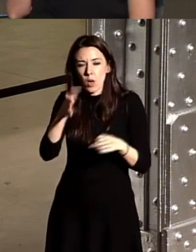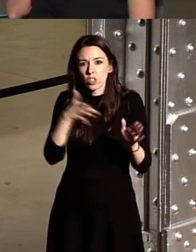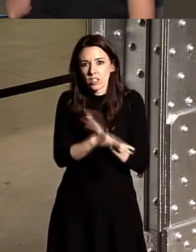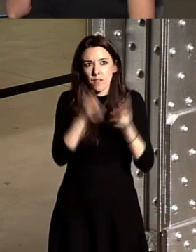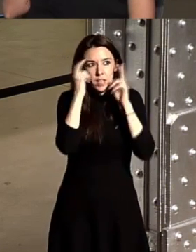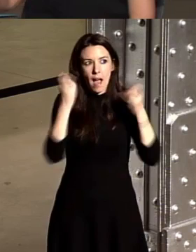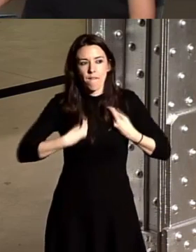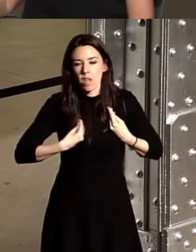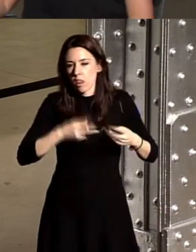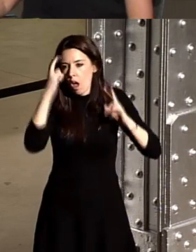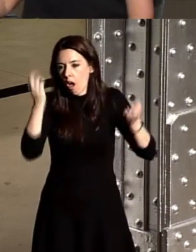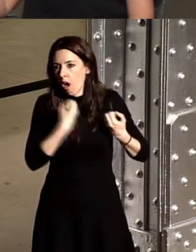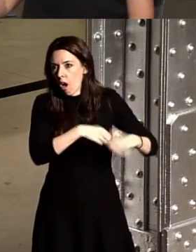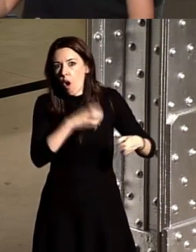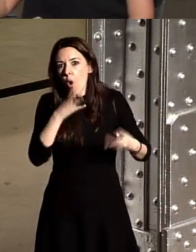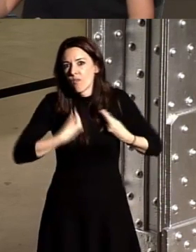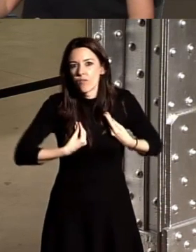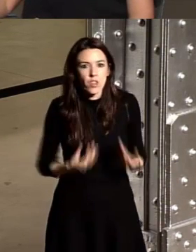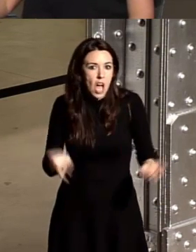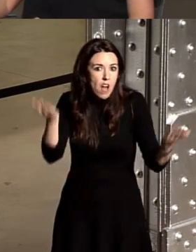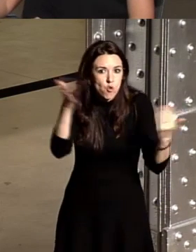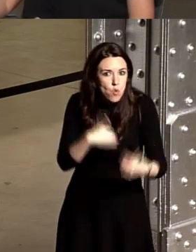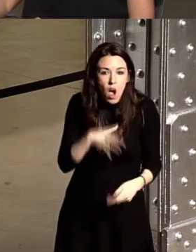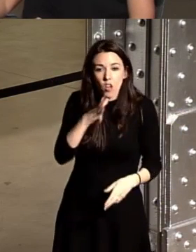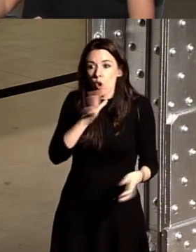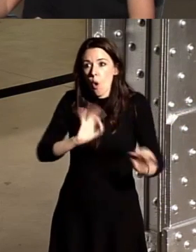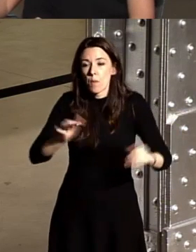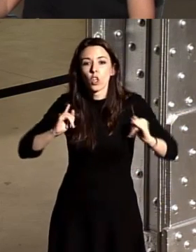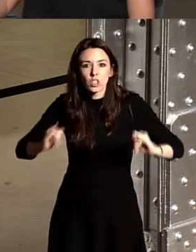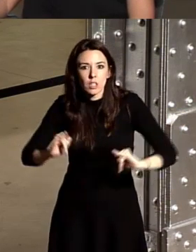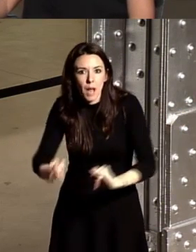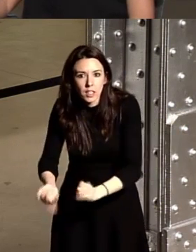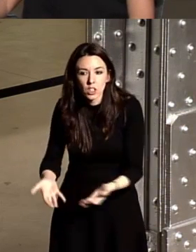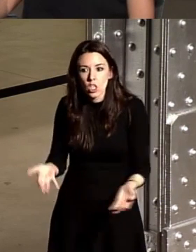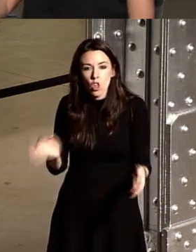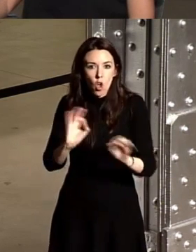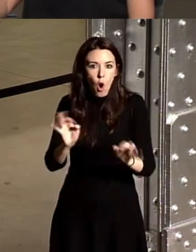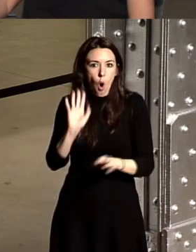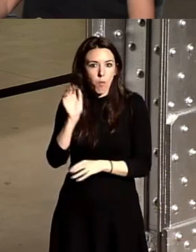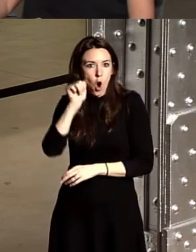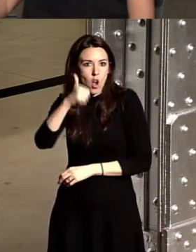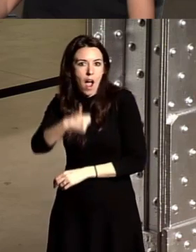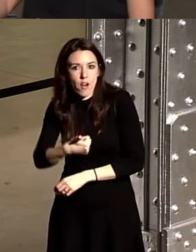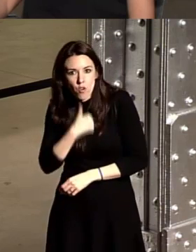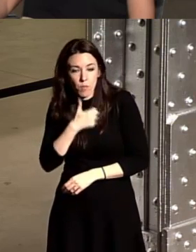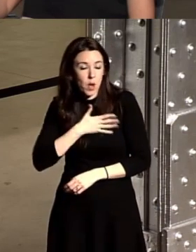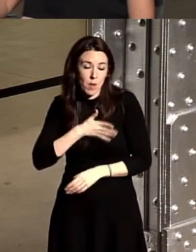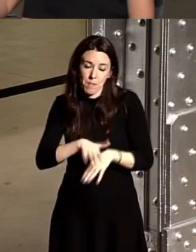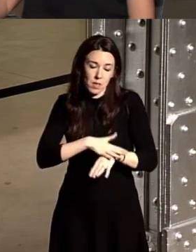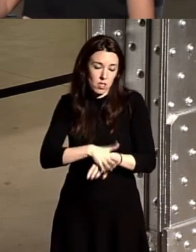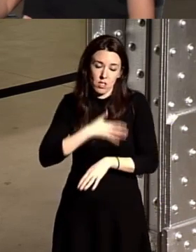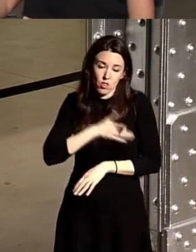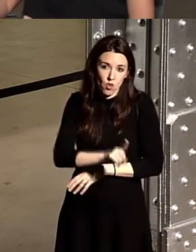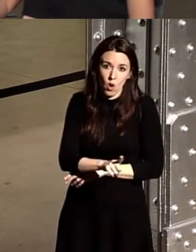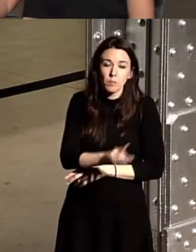propia vida, o porque no tienen vida, o porque es divertido y que son anónimos, pero para mí no es. Pero